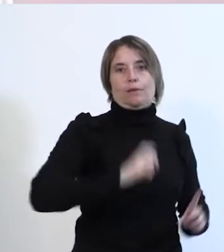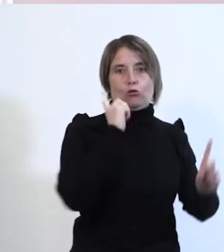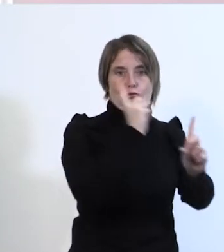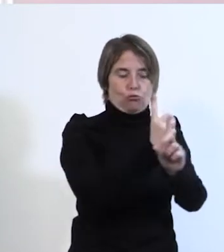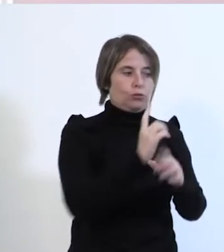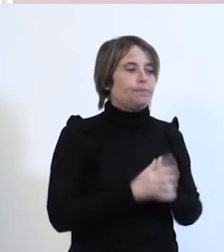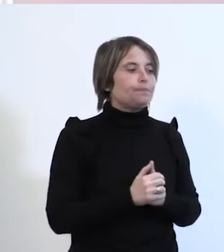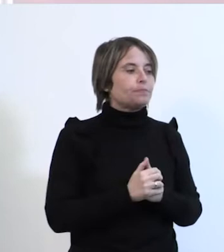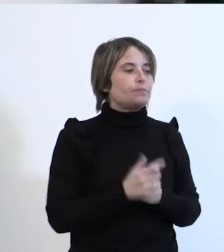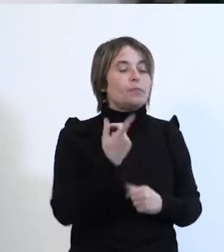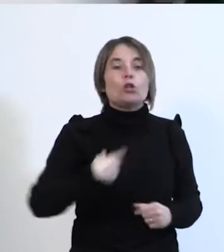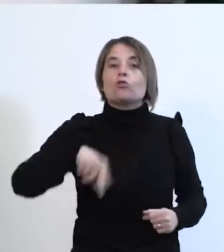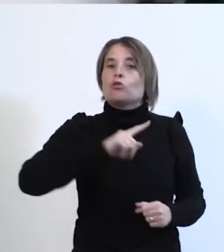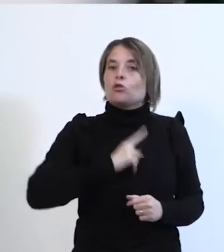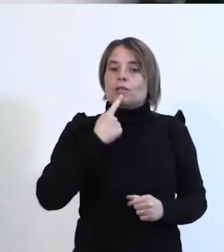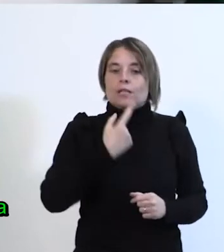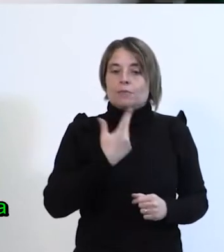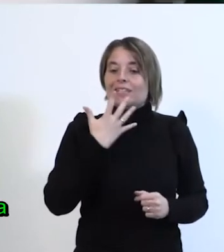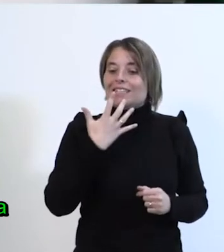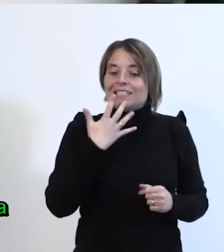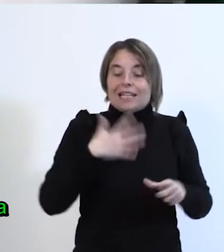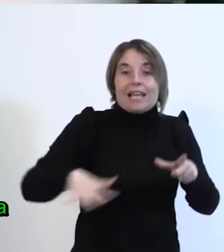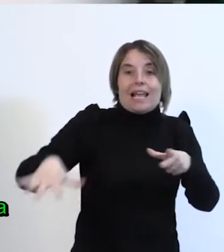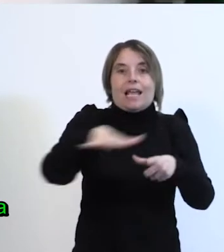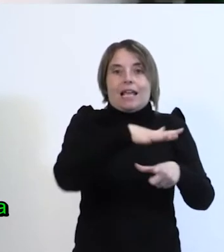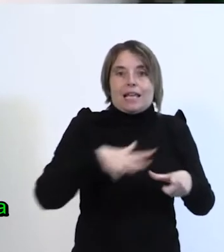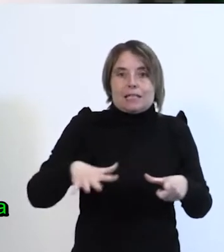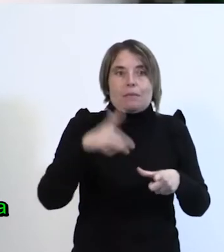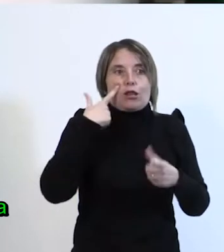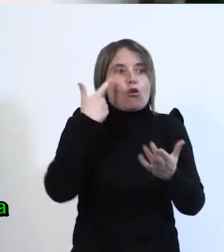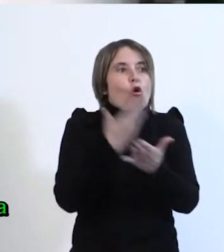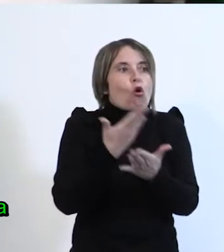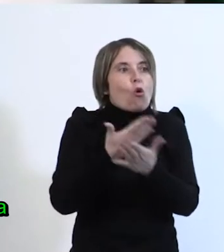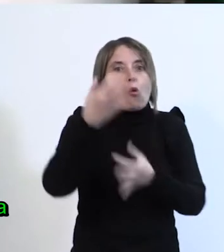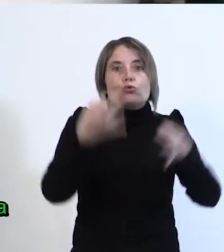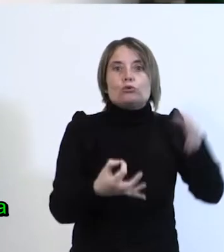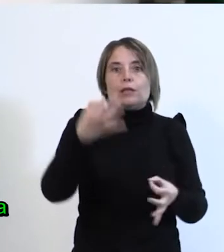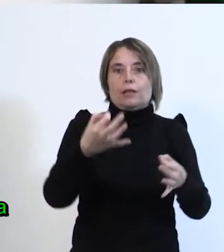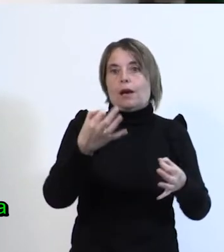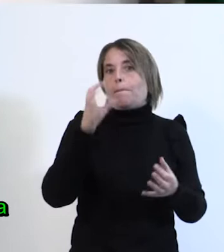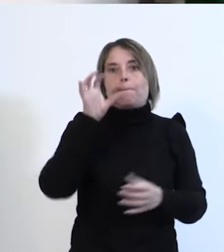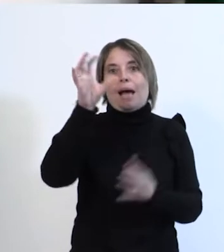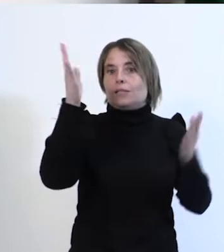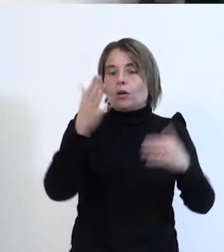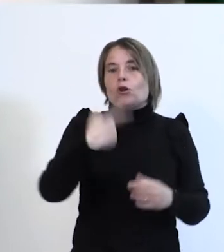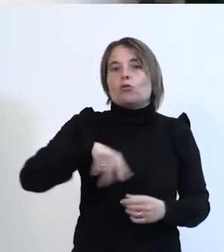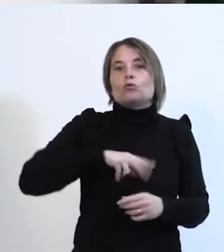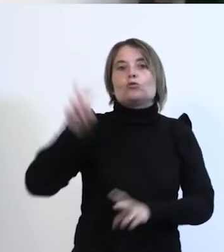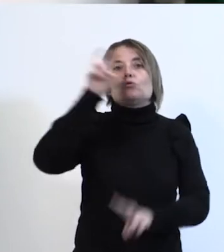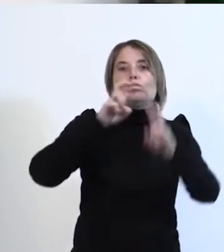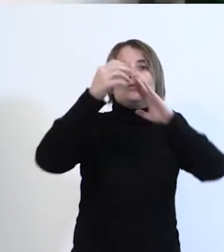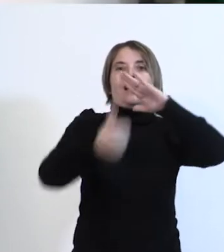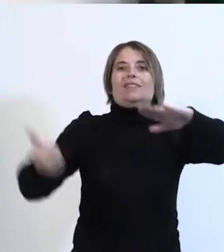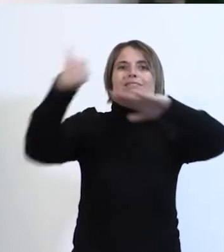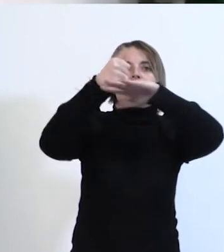de esto. Bueno, nosotras decimos, si no hay espacio para la justicia en nuestro país, la vamos a